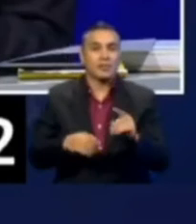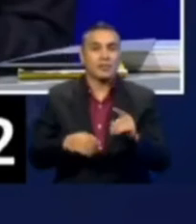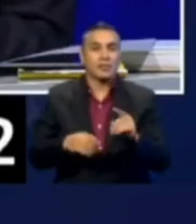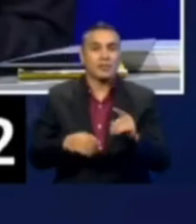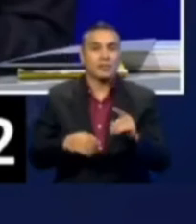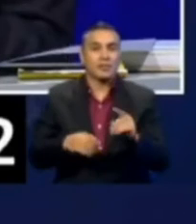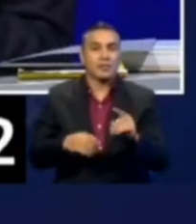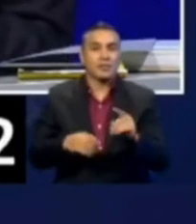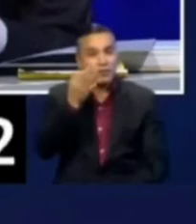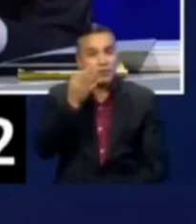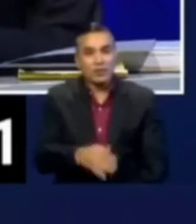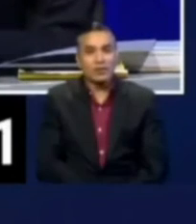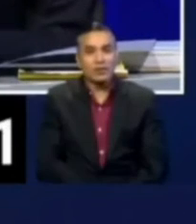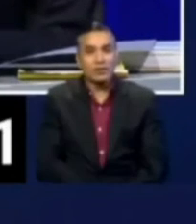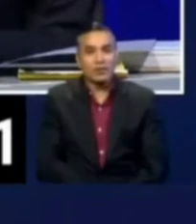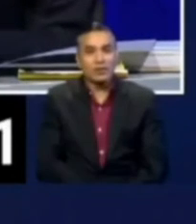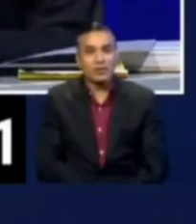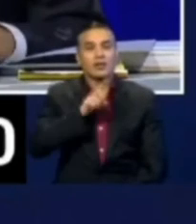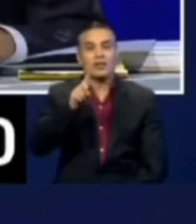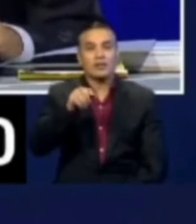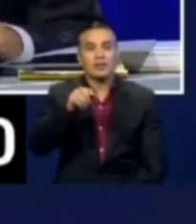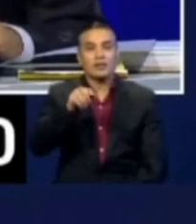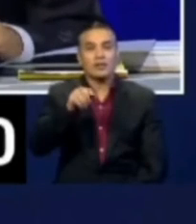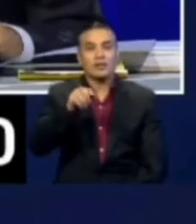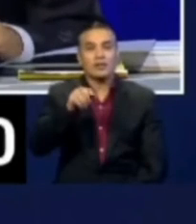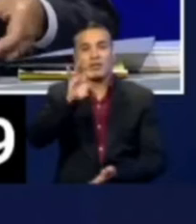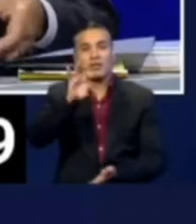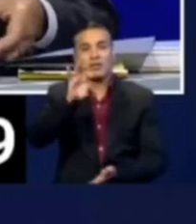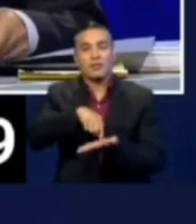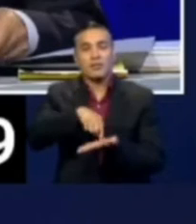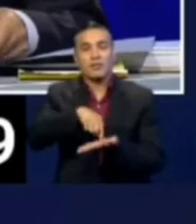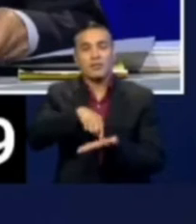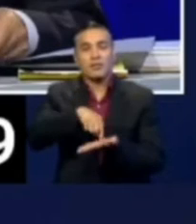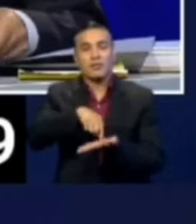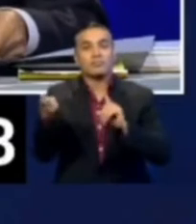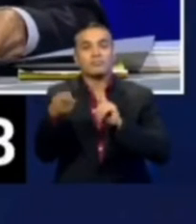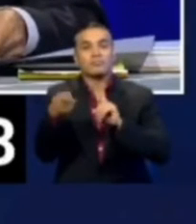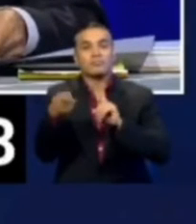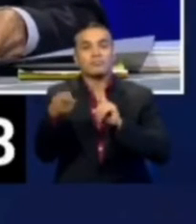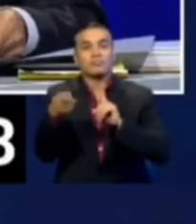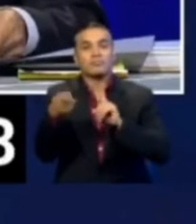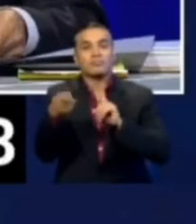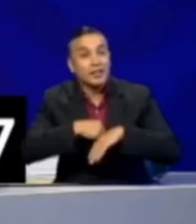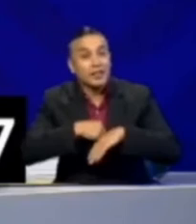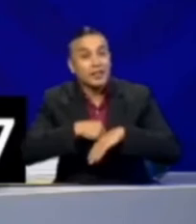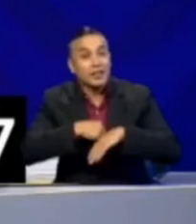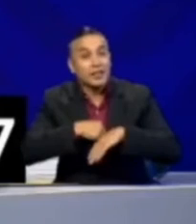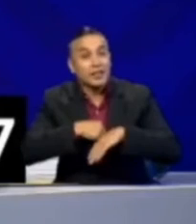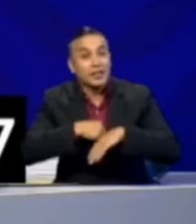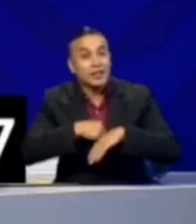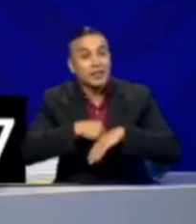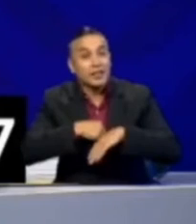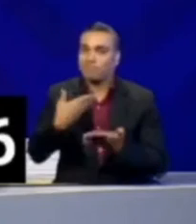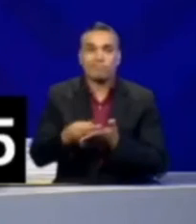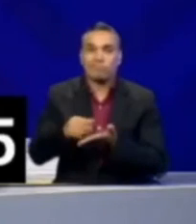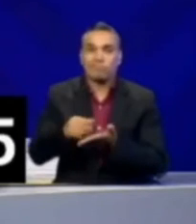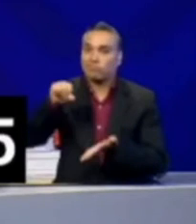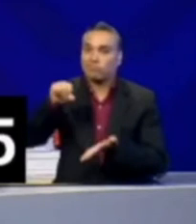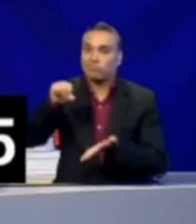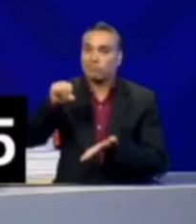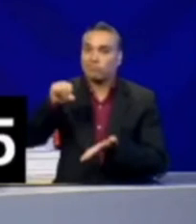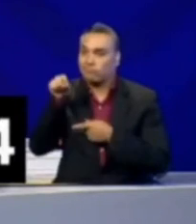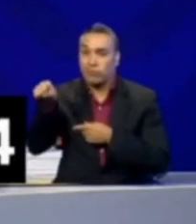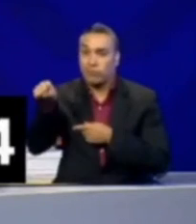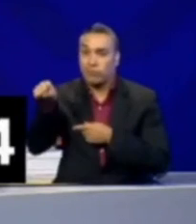hablar del futuro. Nosotros vamos a instalar 40.000 puntos de internet gratuitos para llegar a las ciudades